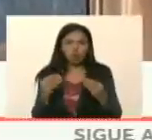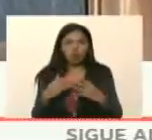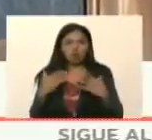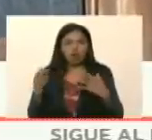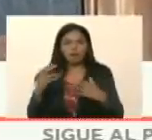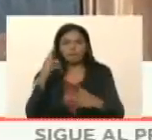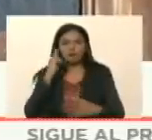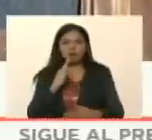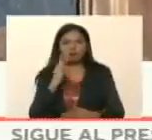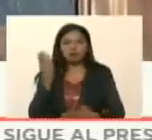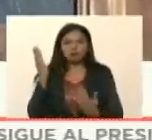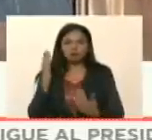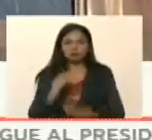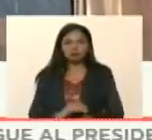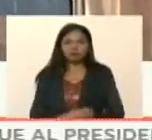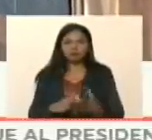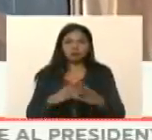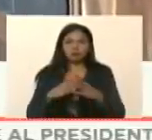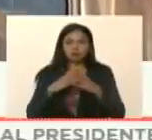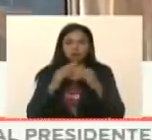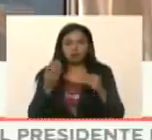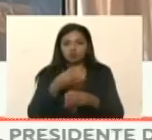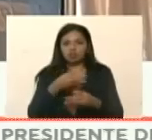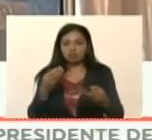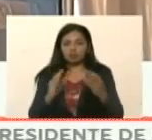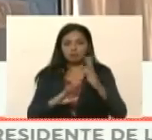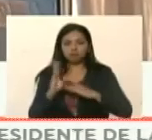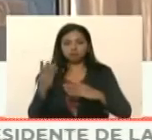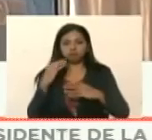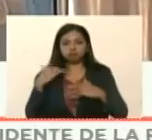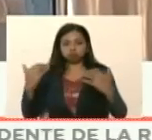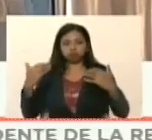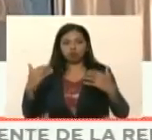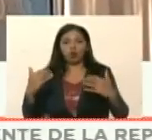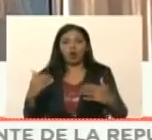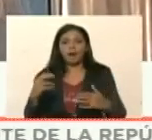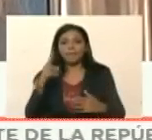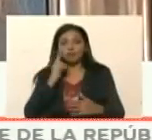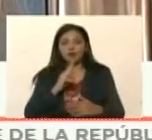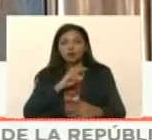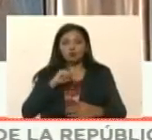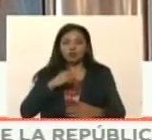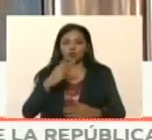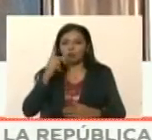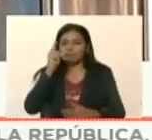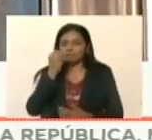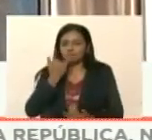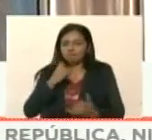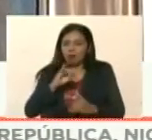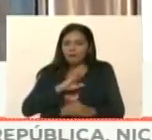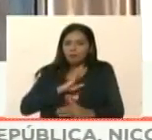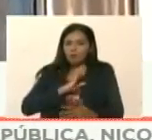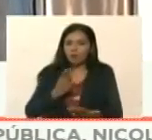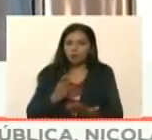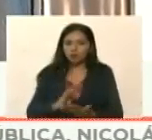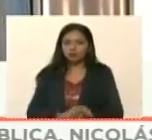Bolívar, grande entre los grandes, el más grande de todos, Bolívar, nuestro padre.